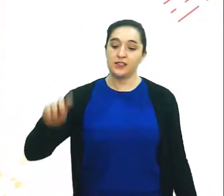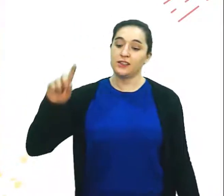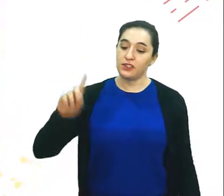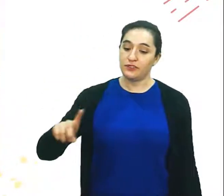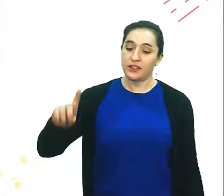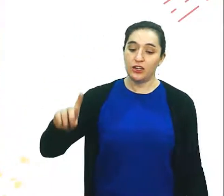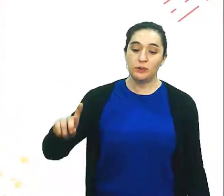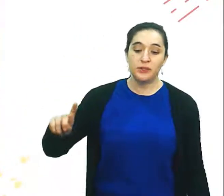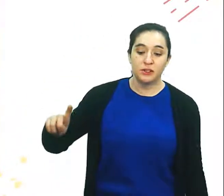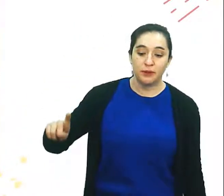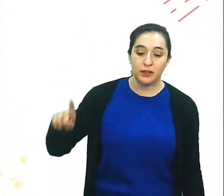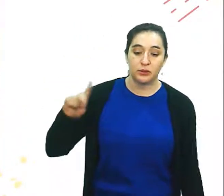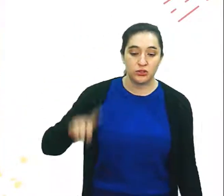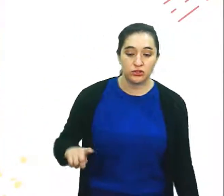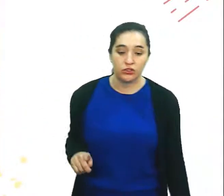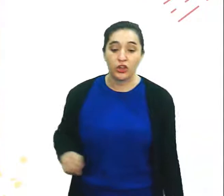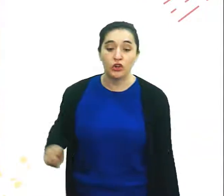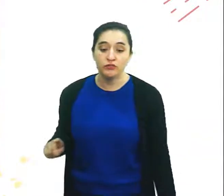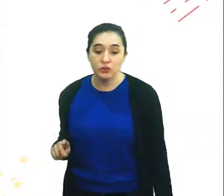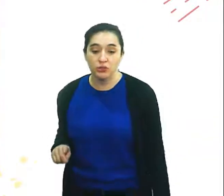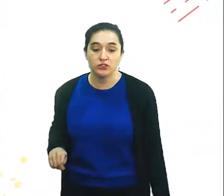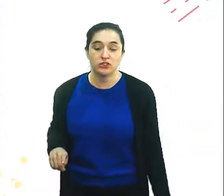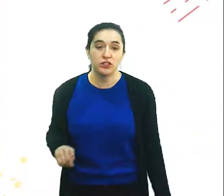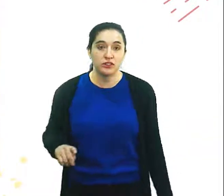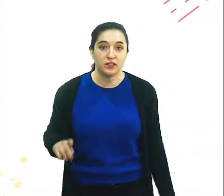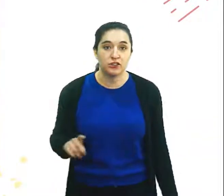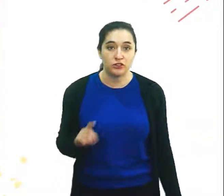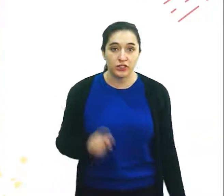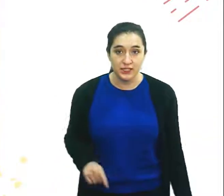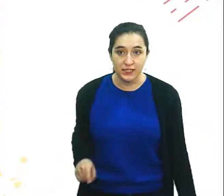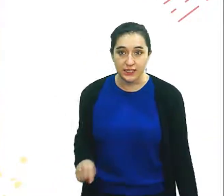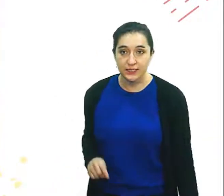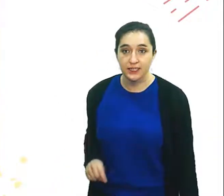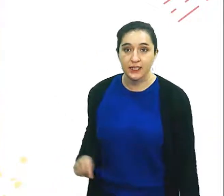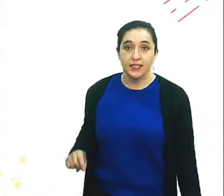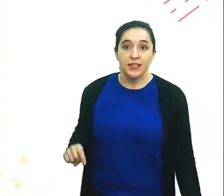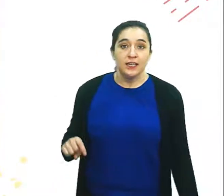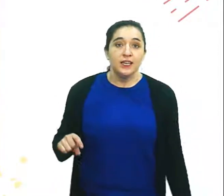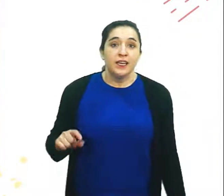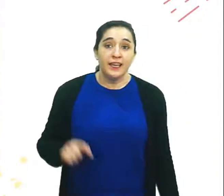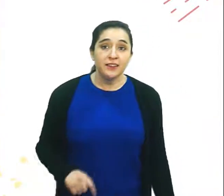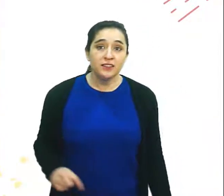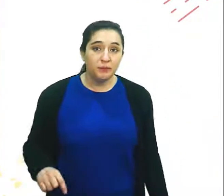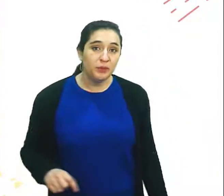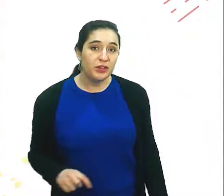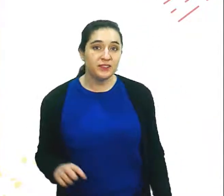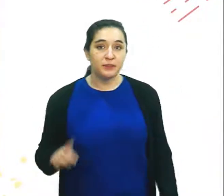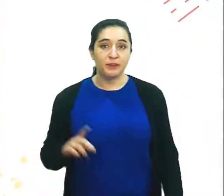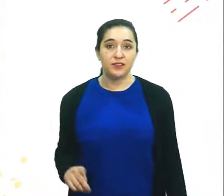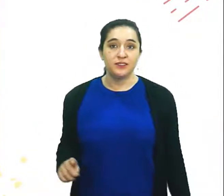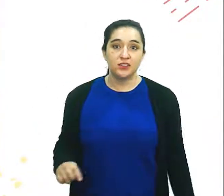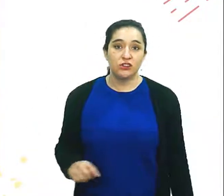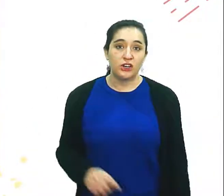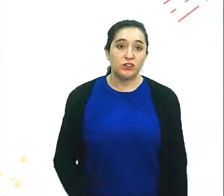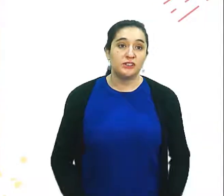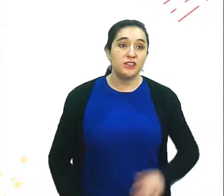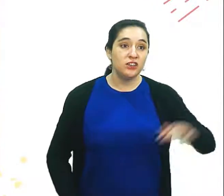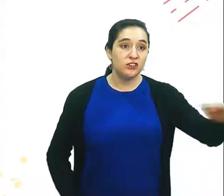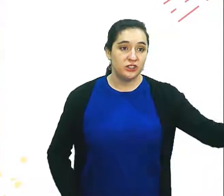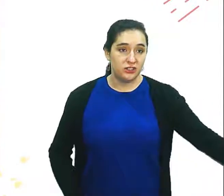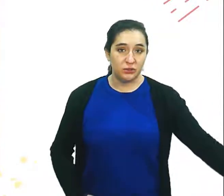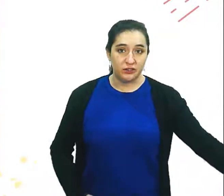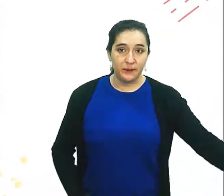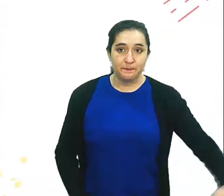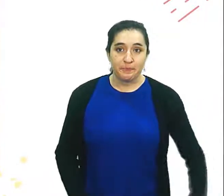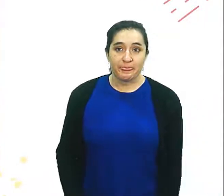nacional, identificar los principales procesos de configuración del territorio de Chile en tiempos de la independencia y a lo largo del